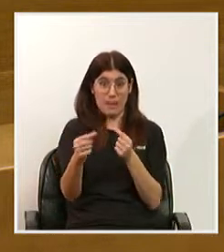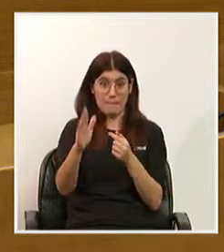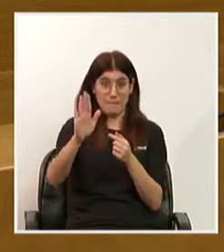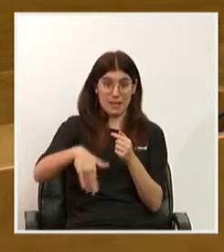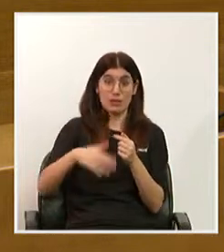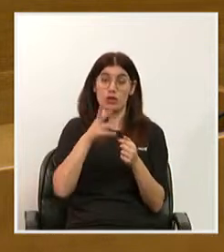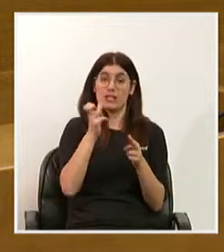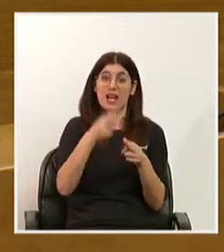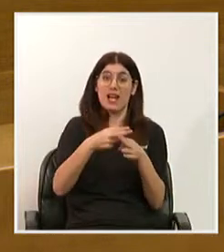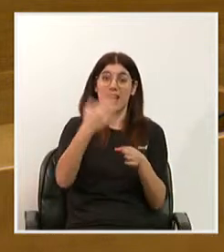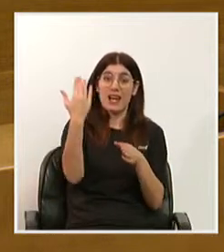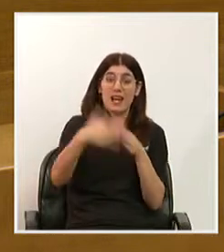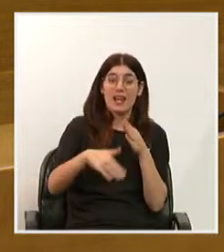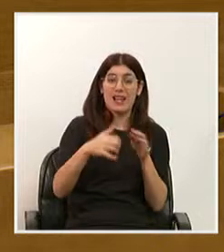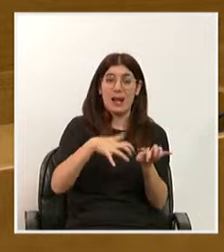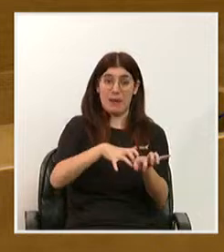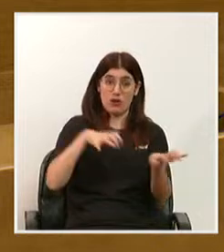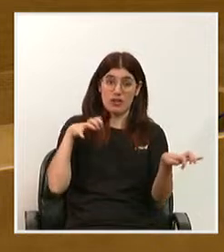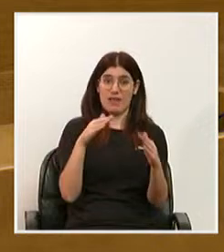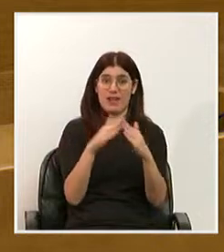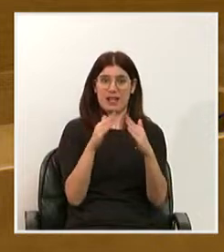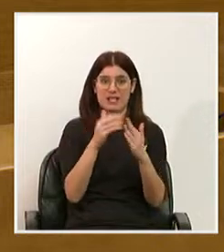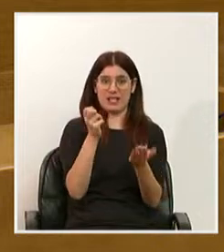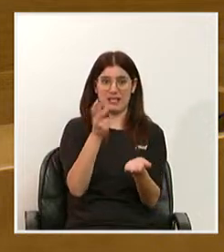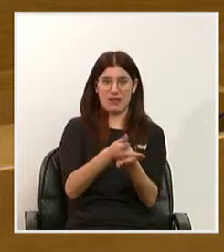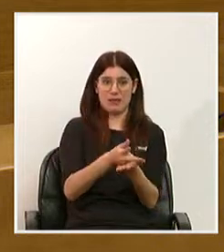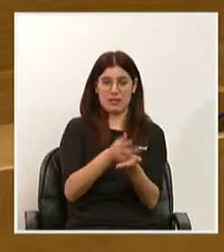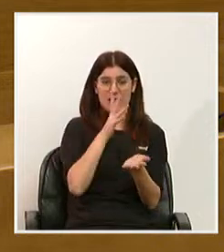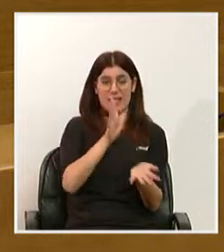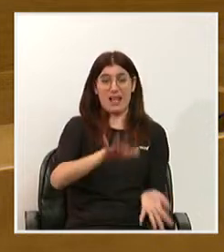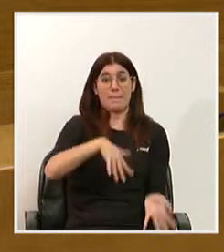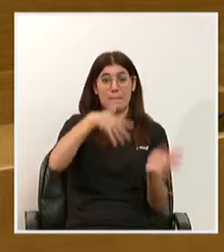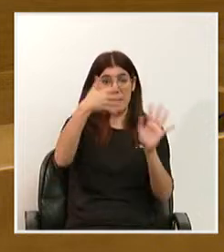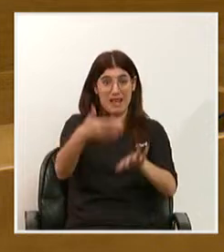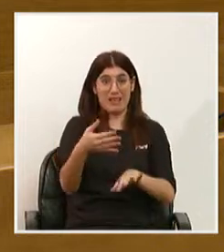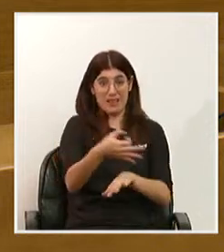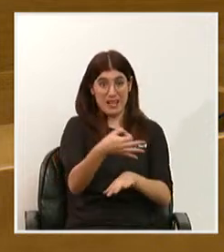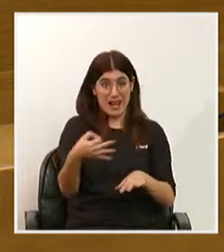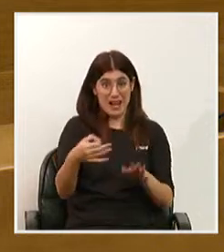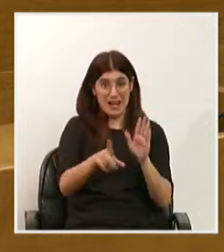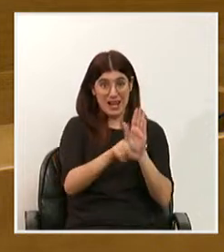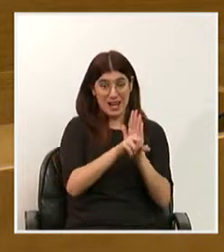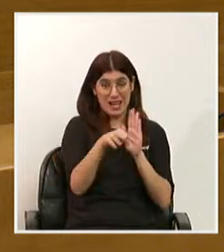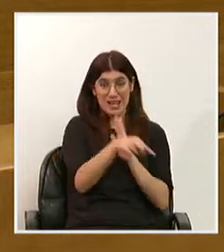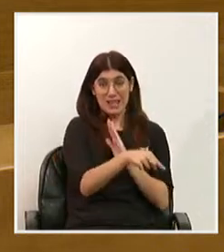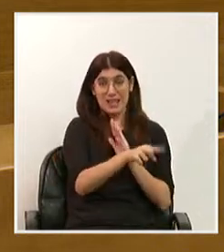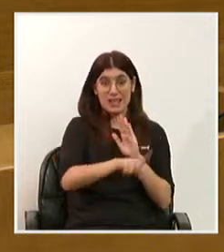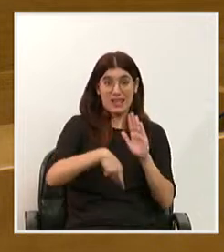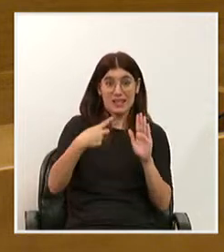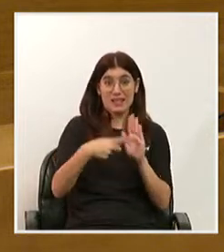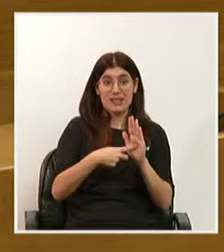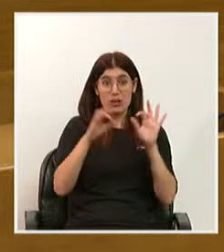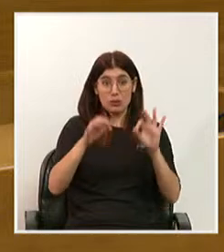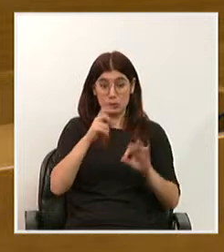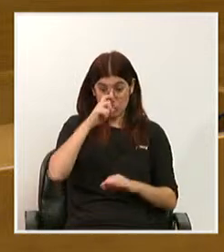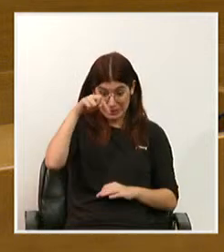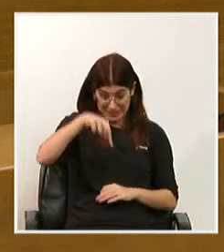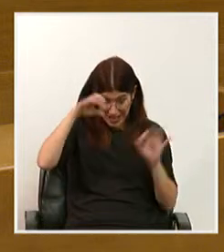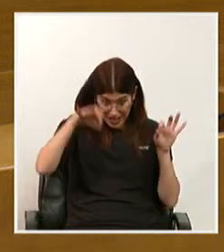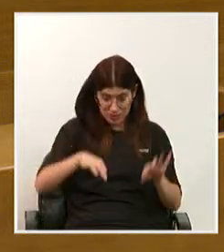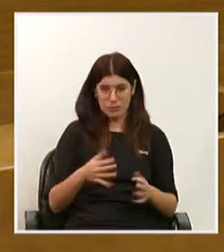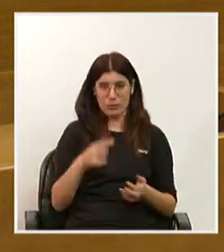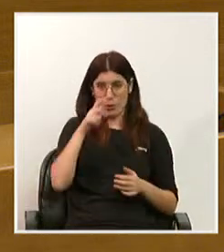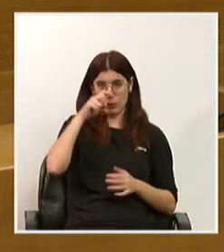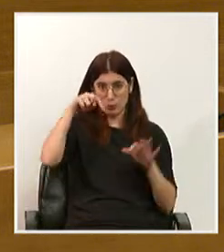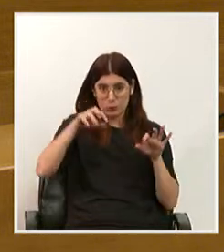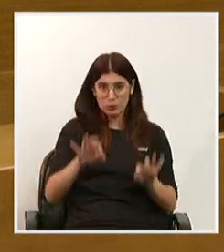autorizaciones de La gran parte de las casas de apuestas la aplicabilidad y efectividad de esta ley en su integridad se producía este año